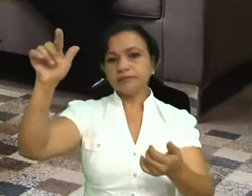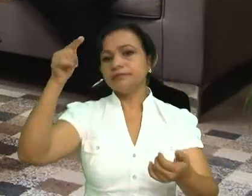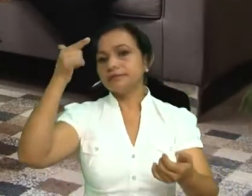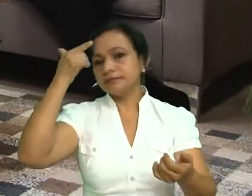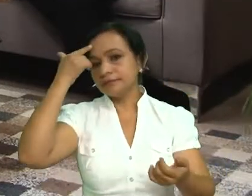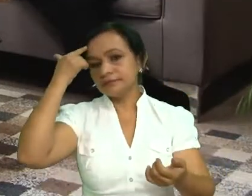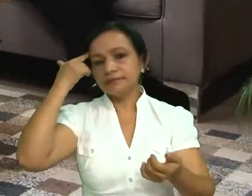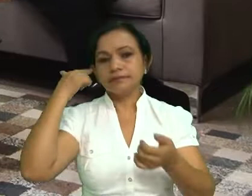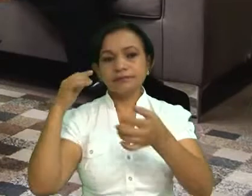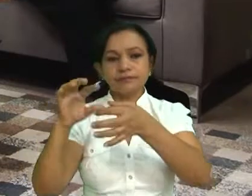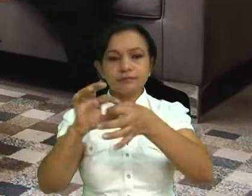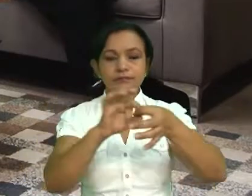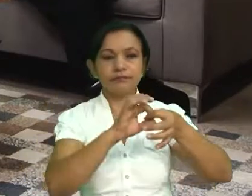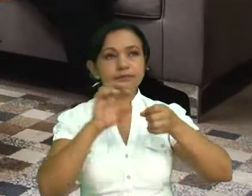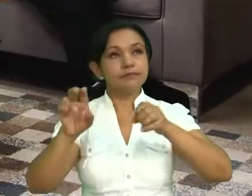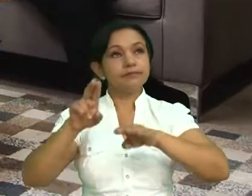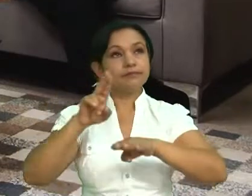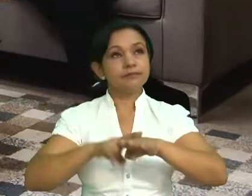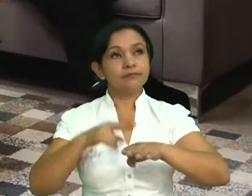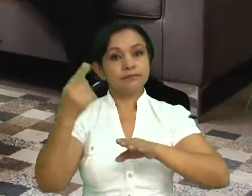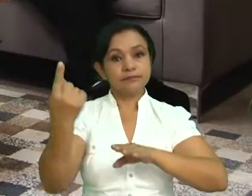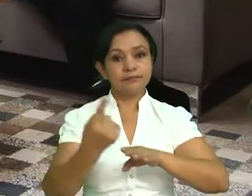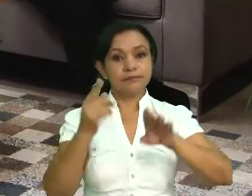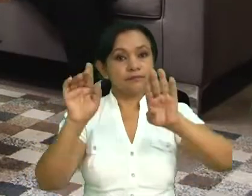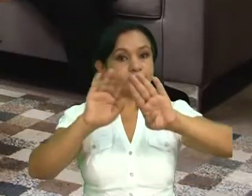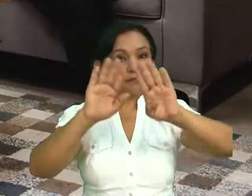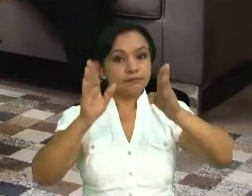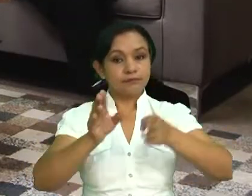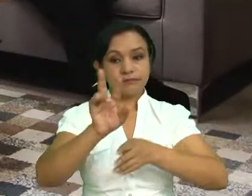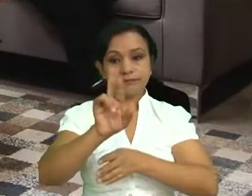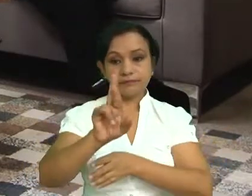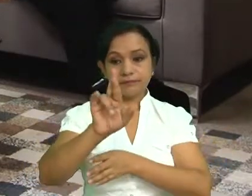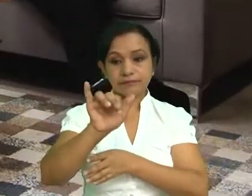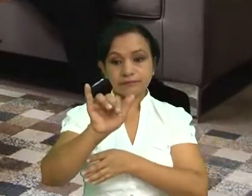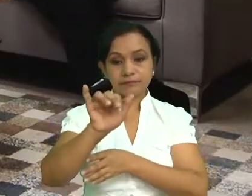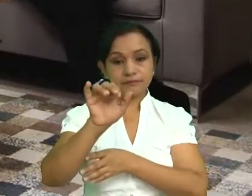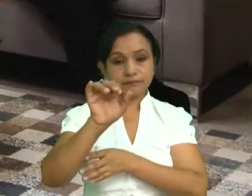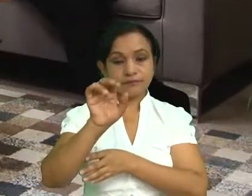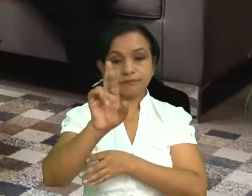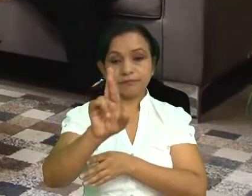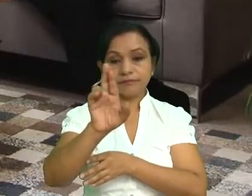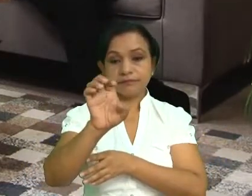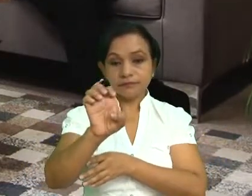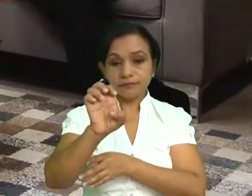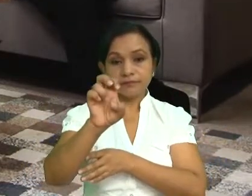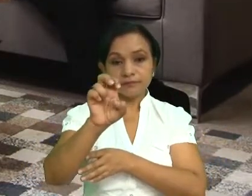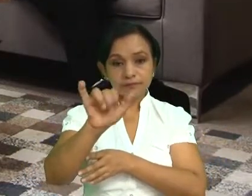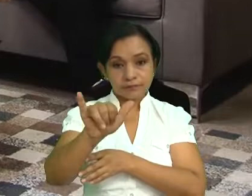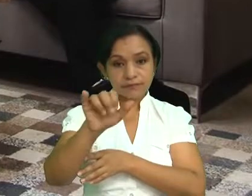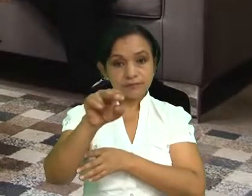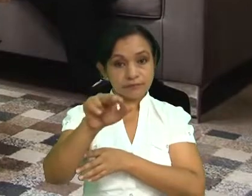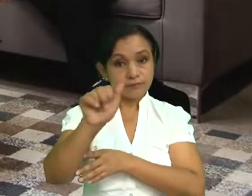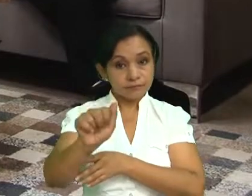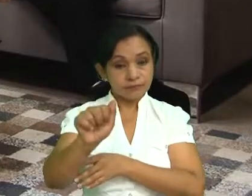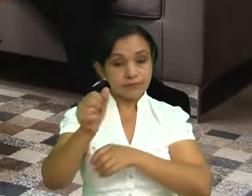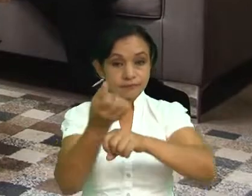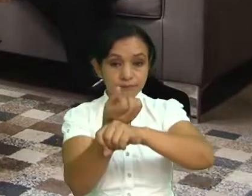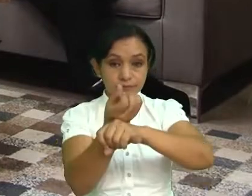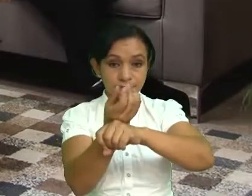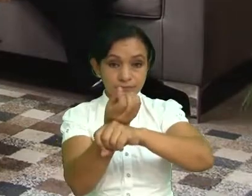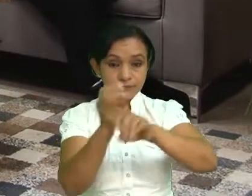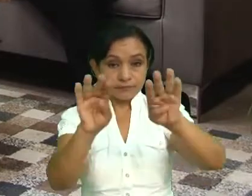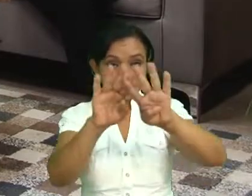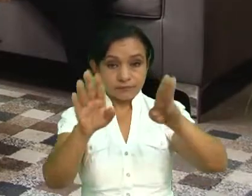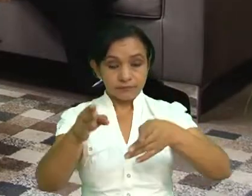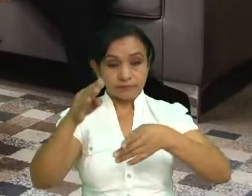Unidad Nacional, y por eso nos acompaña la compañera Reina Rueda en esta oportunidad para comprender un poquito ese acercamiento. La hemos visto también